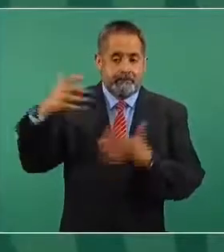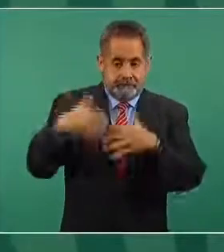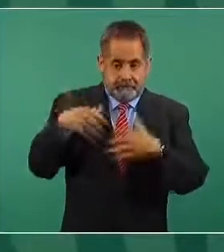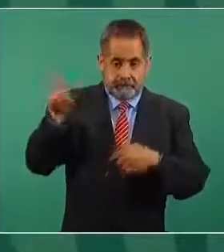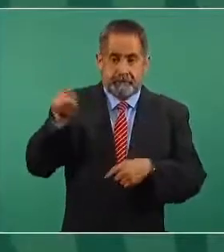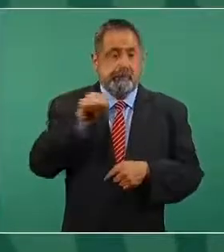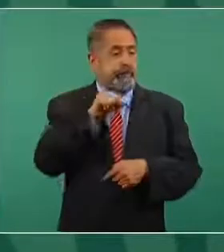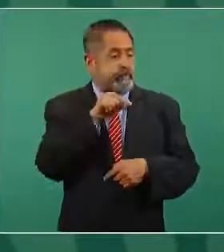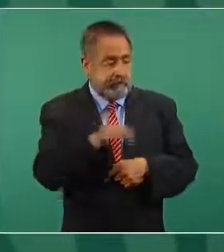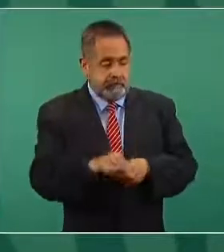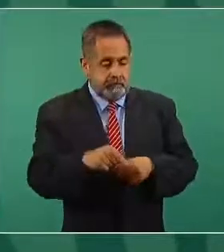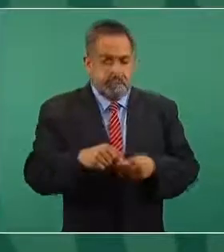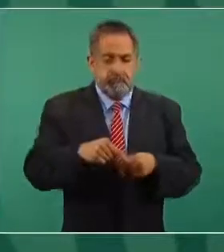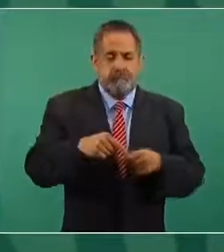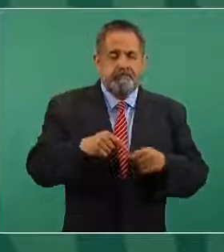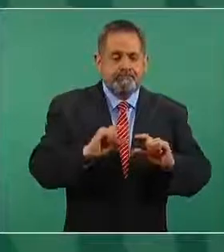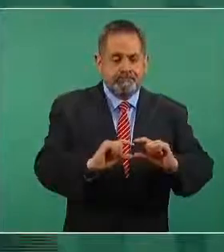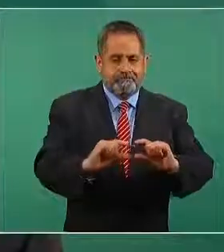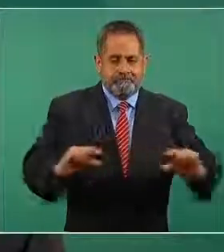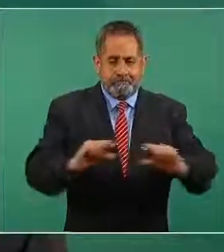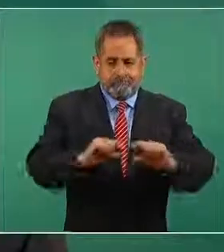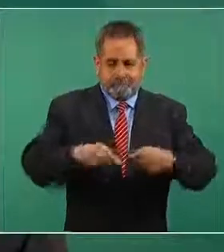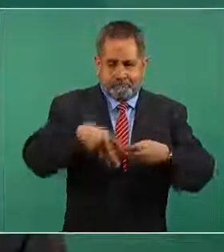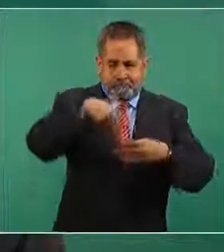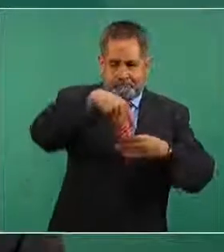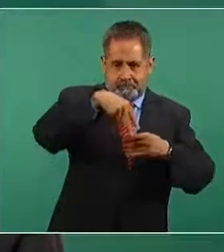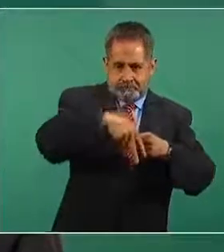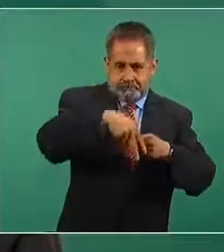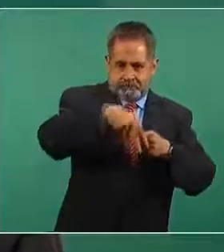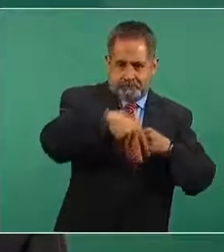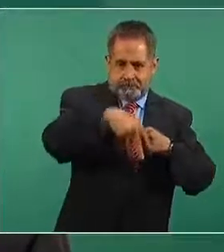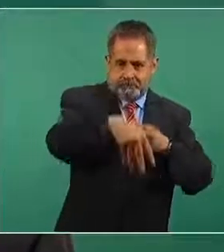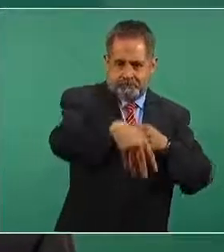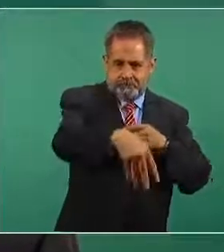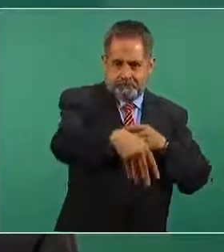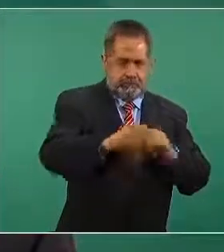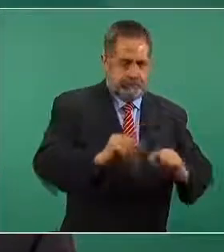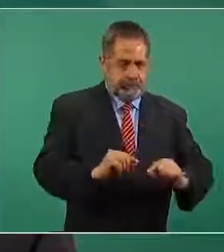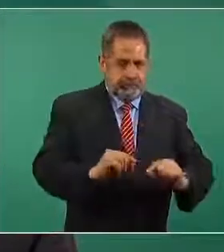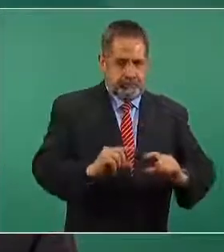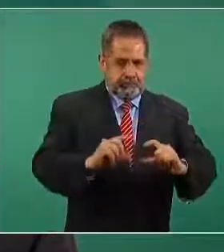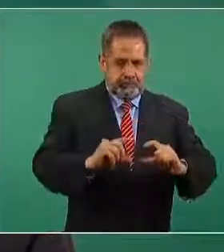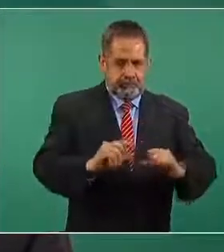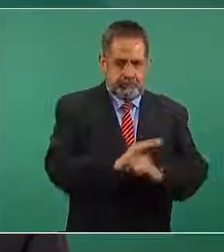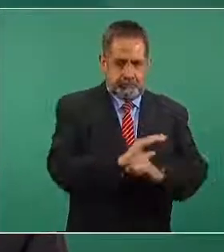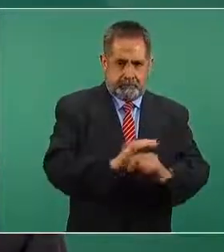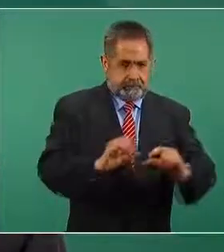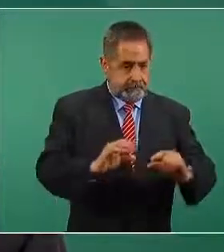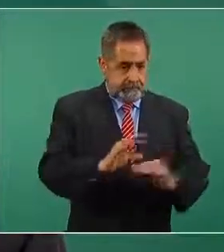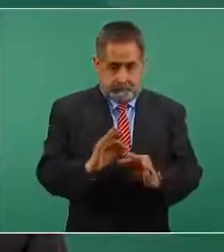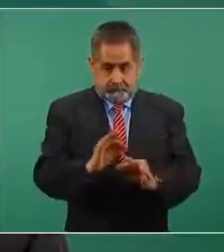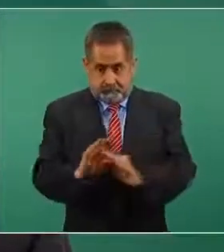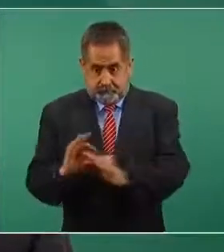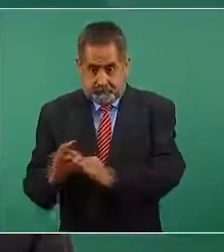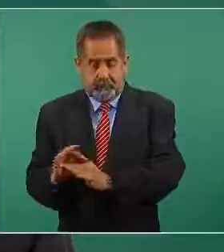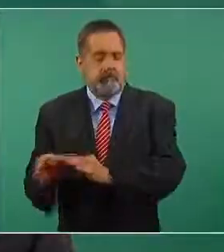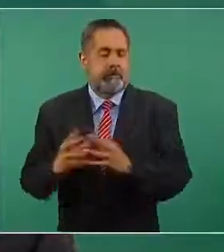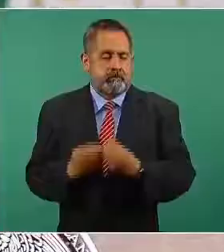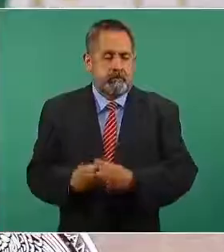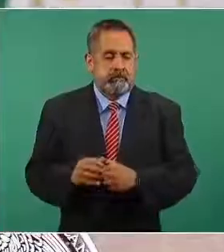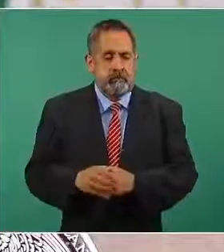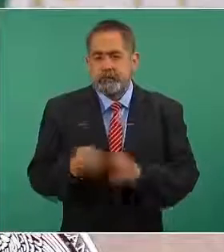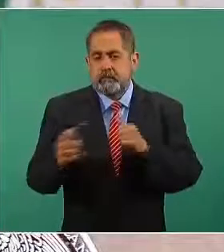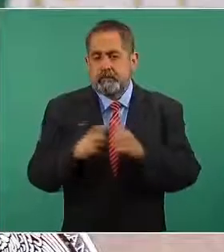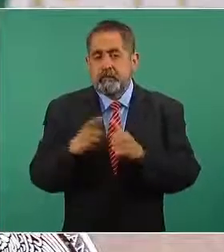a tener la liberación en algún momento cuando se culmine el ciclo de pruebas técnicas que hace COFEPRIS